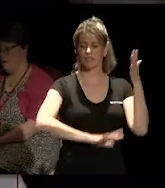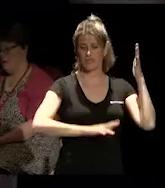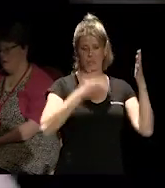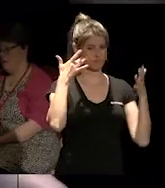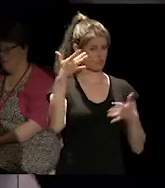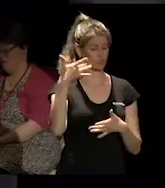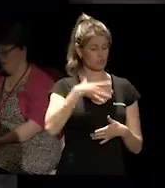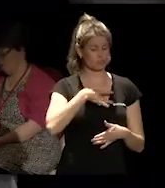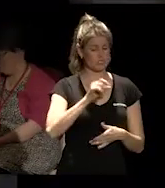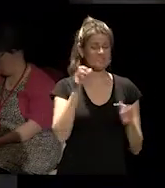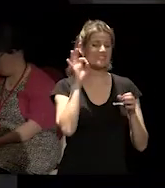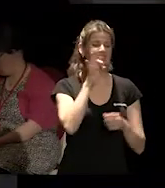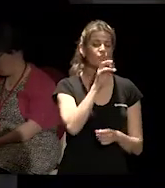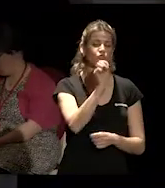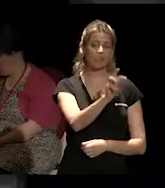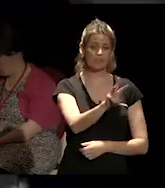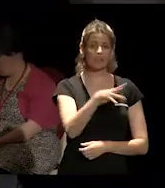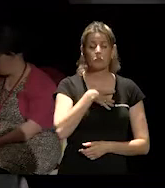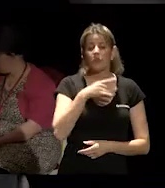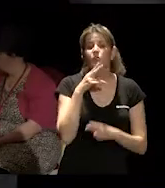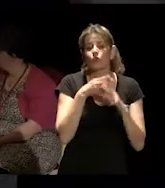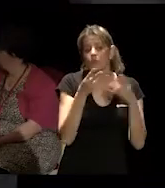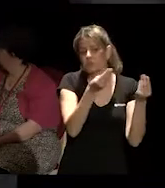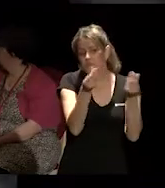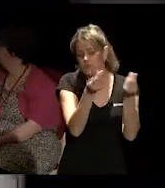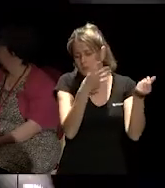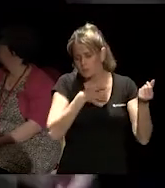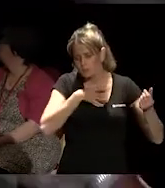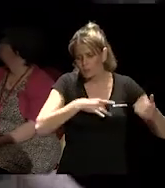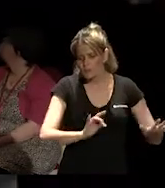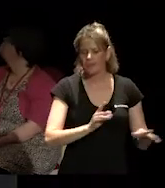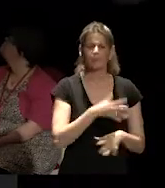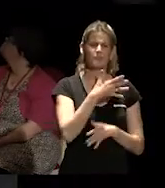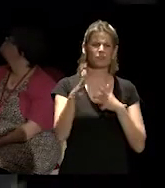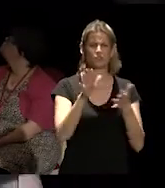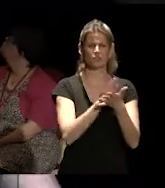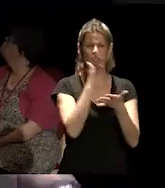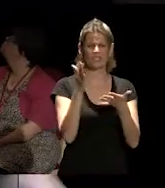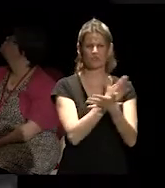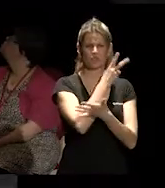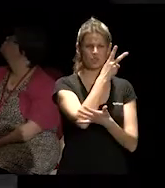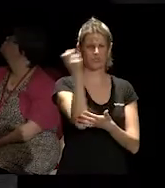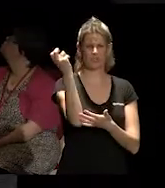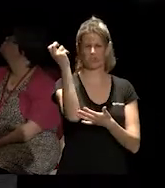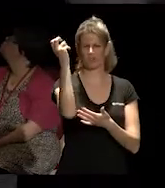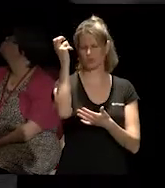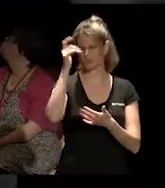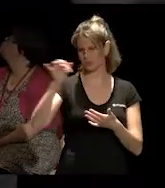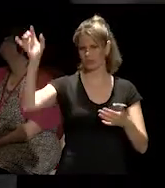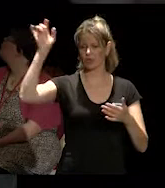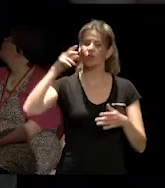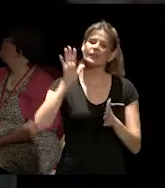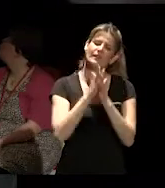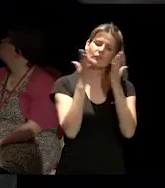el nombre o no, en todo caso escribió 200 y pico de libros, escribió